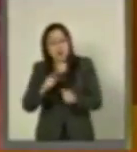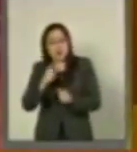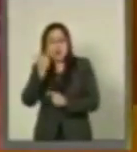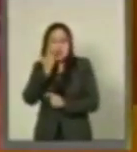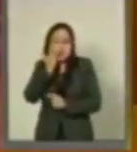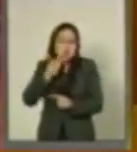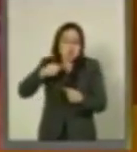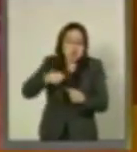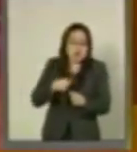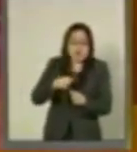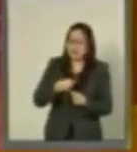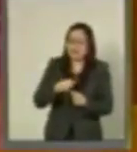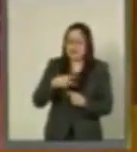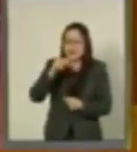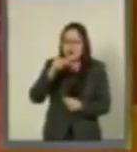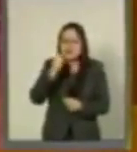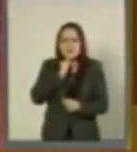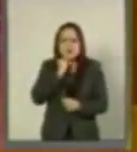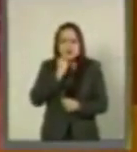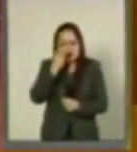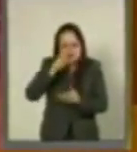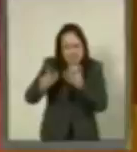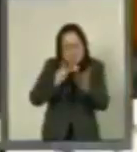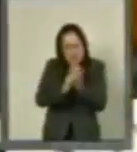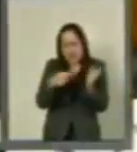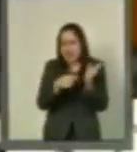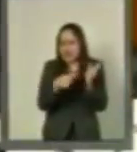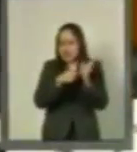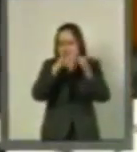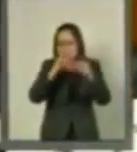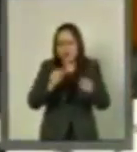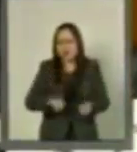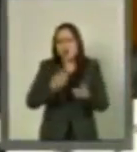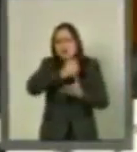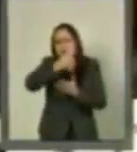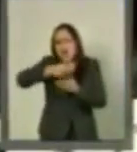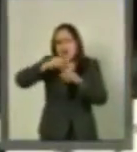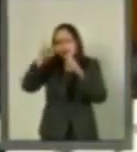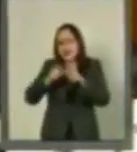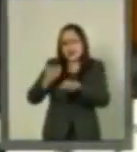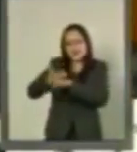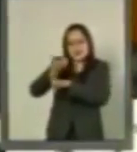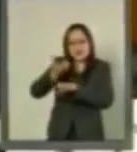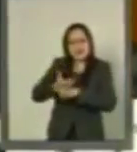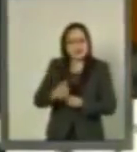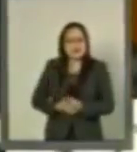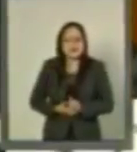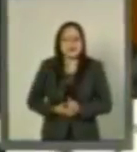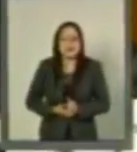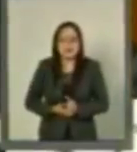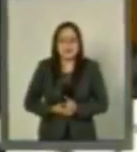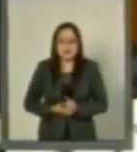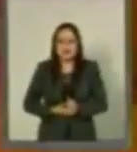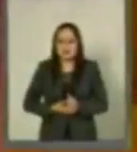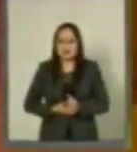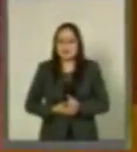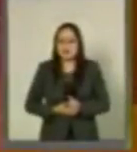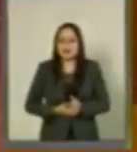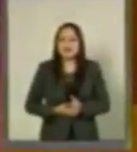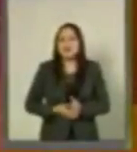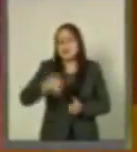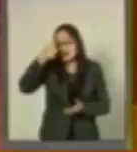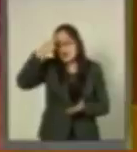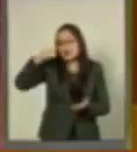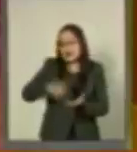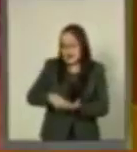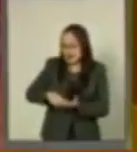nosotros, senador. Está en ley, ahí está bien claro cuántos para cada quien. Y lo que sí creo que no